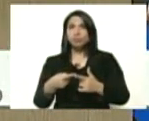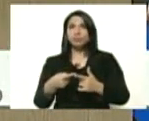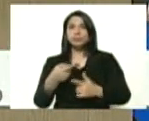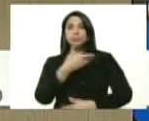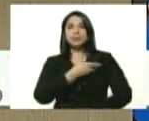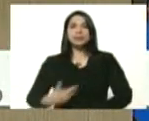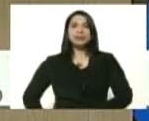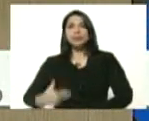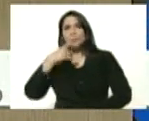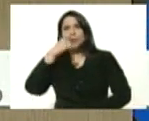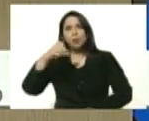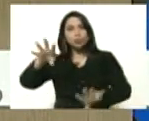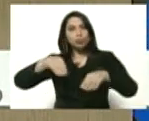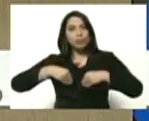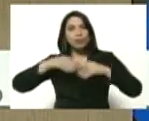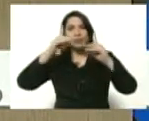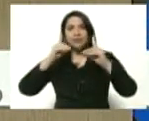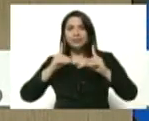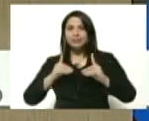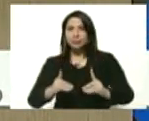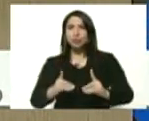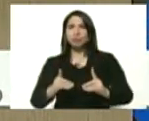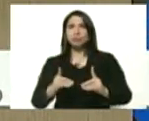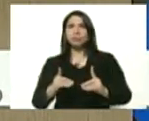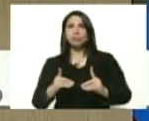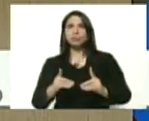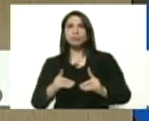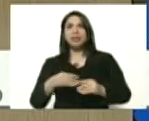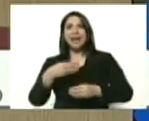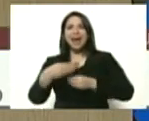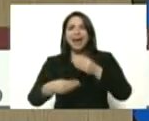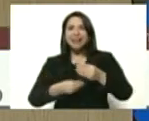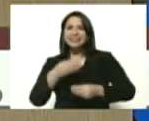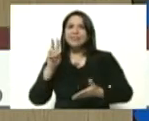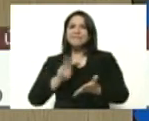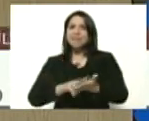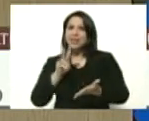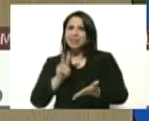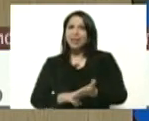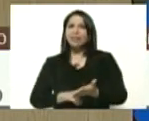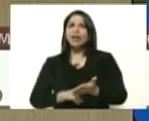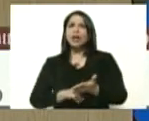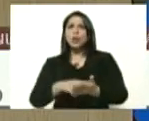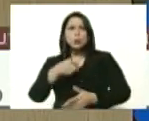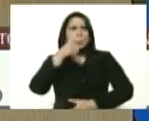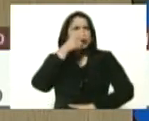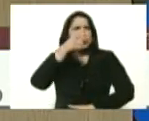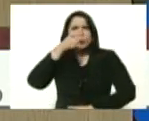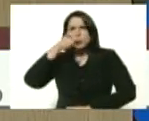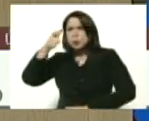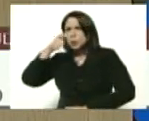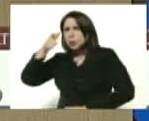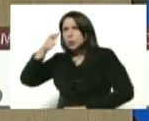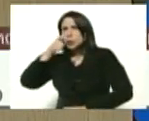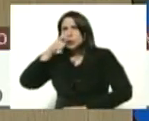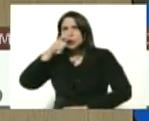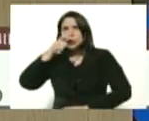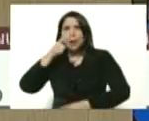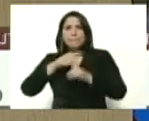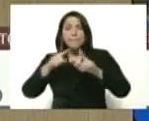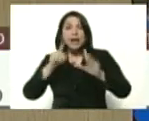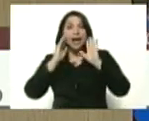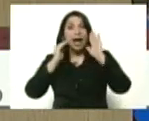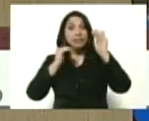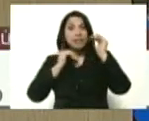presidente Maduro ha tomado la decisión de generar verdaderos cordones sanitarios, murallas sanitarias para